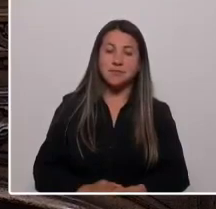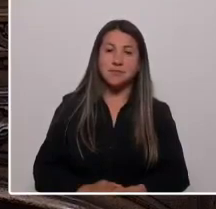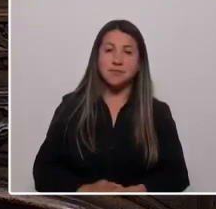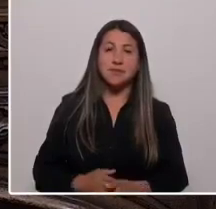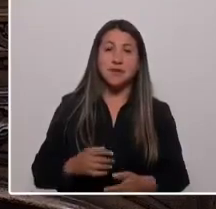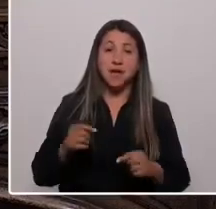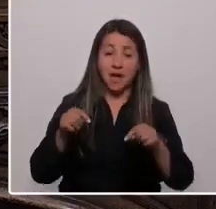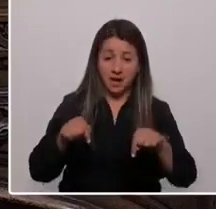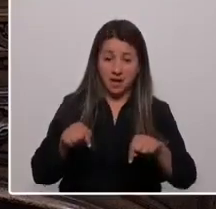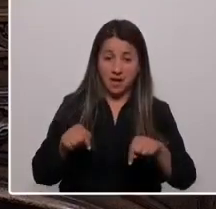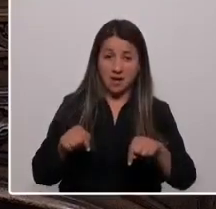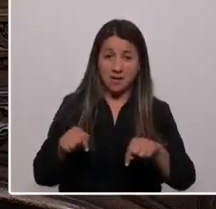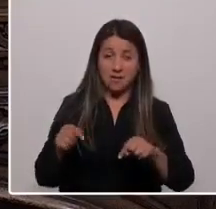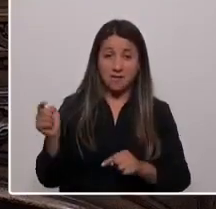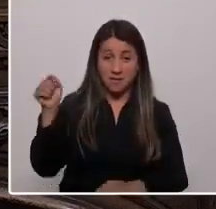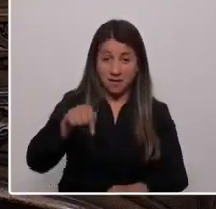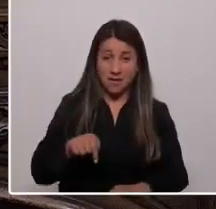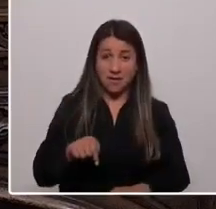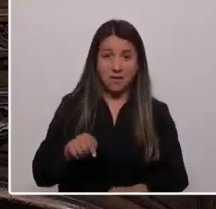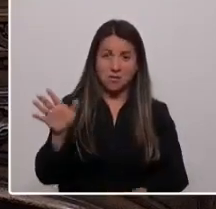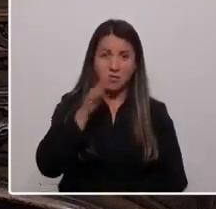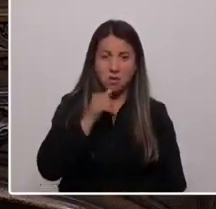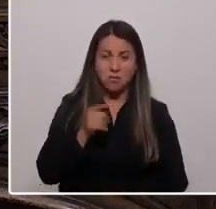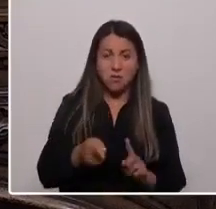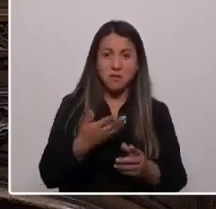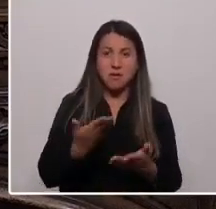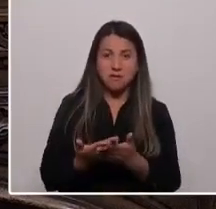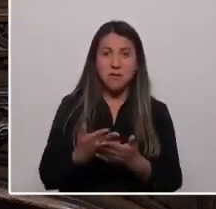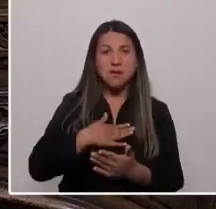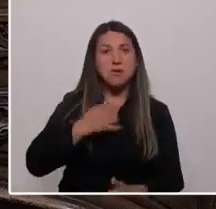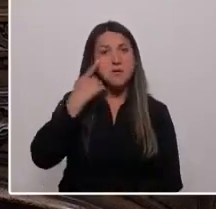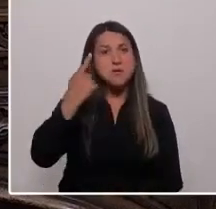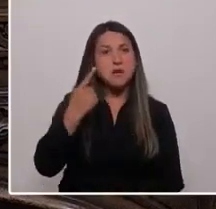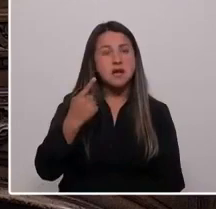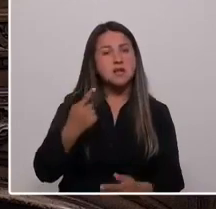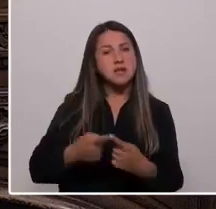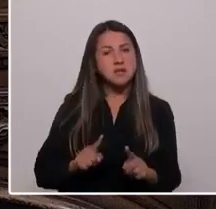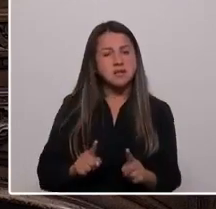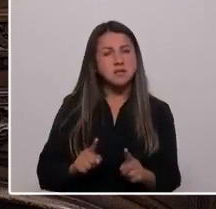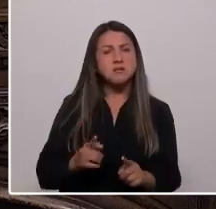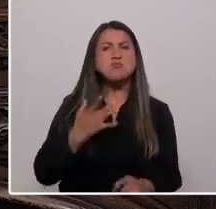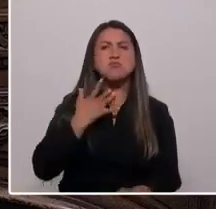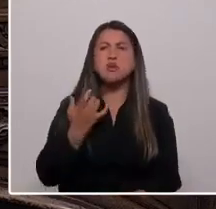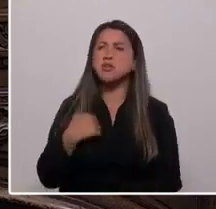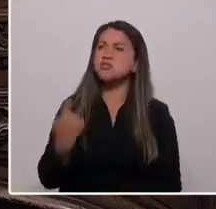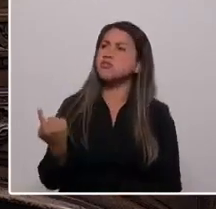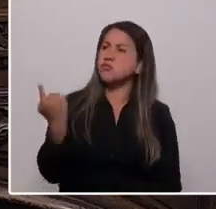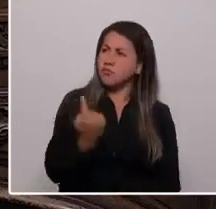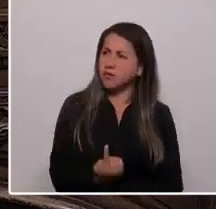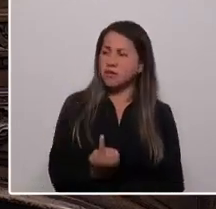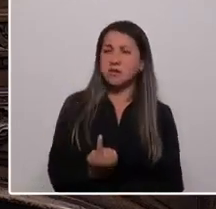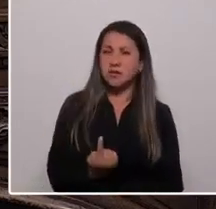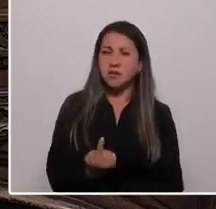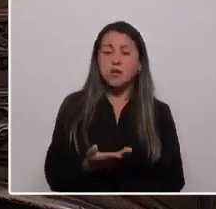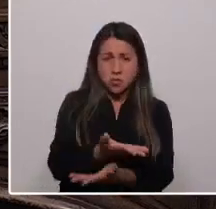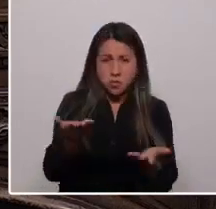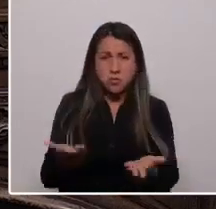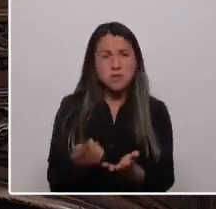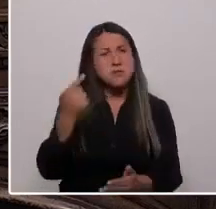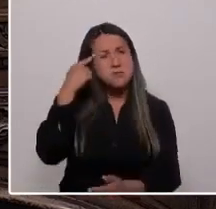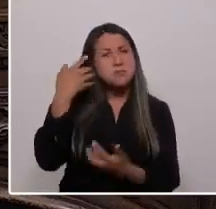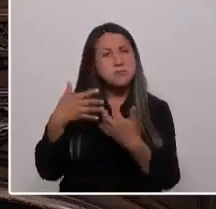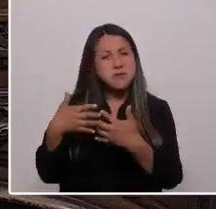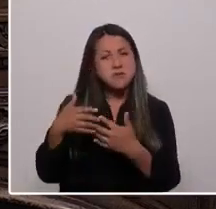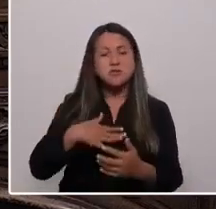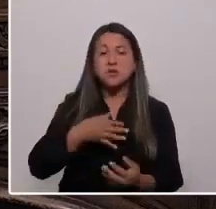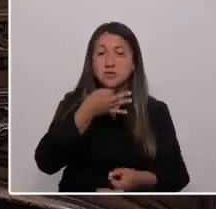yo quise pensar esto distinto quise pensar porque vine y 15 que ustedes también lo piensen yo les voy a contar por qué